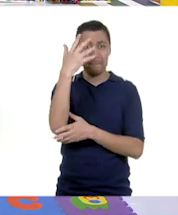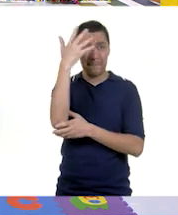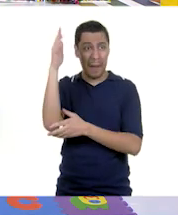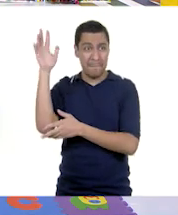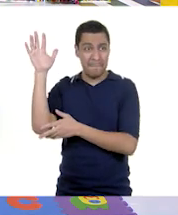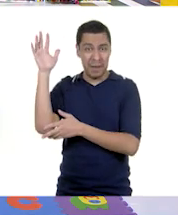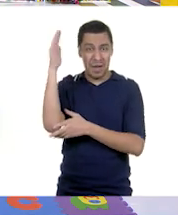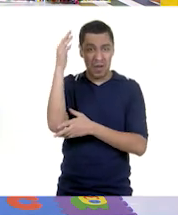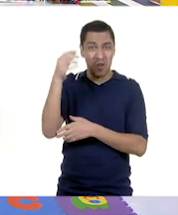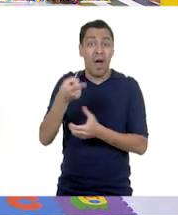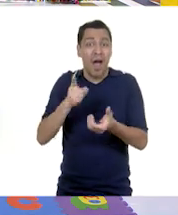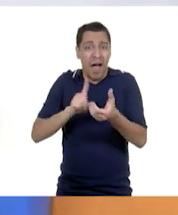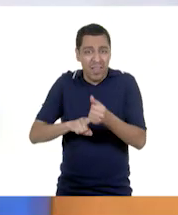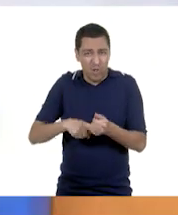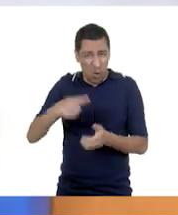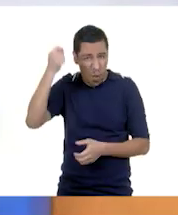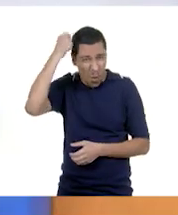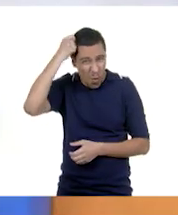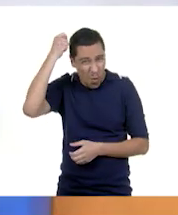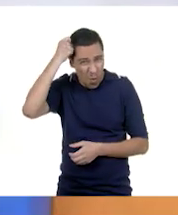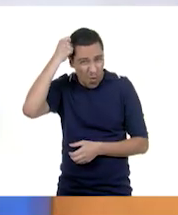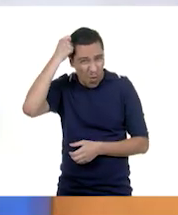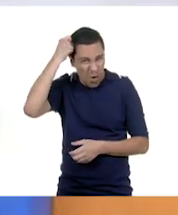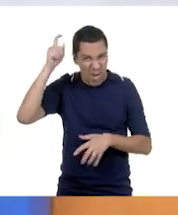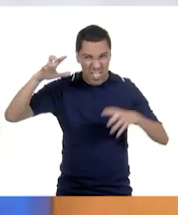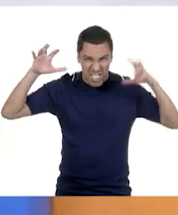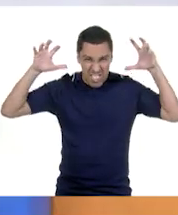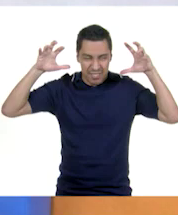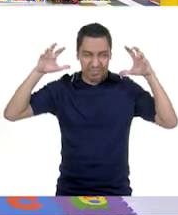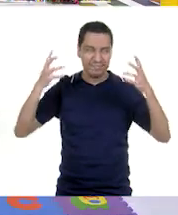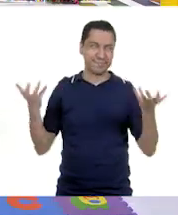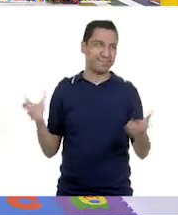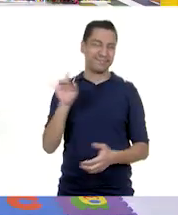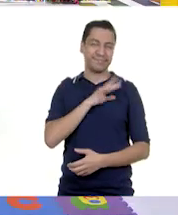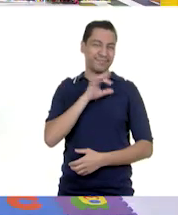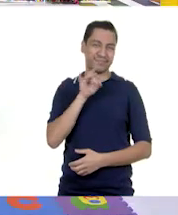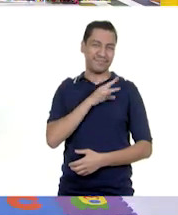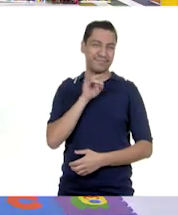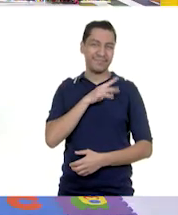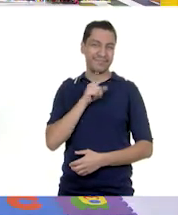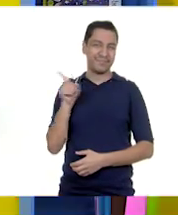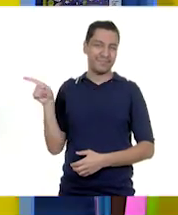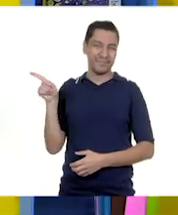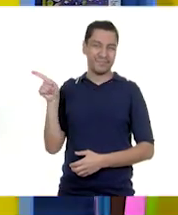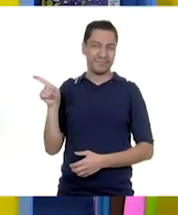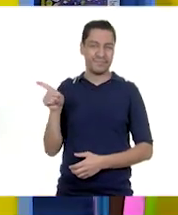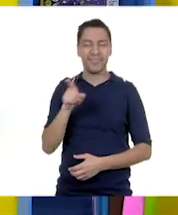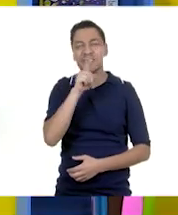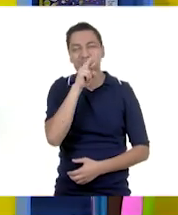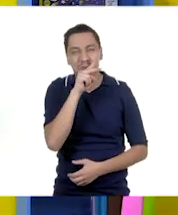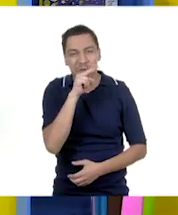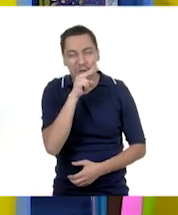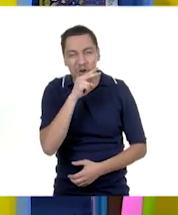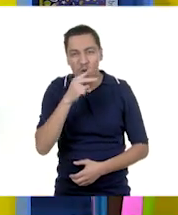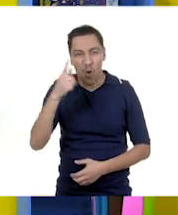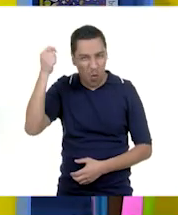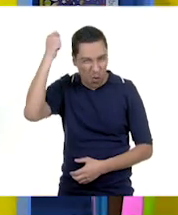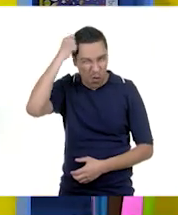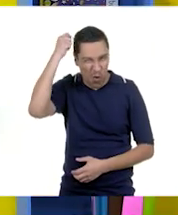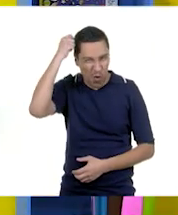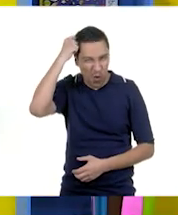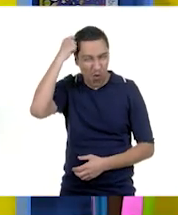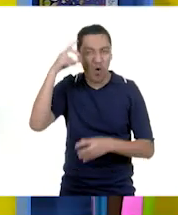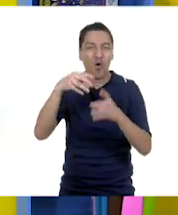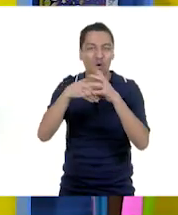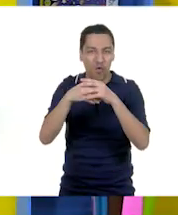siempre tiene al coco. Ay, niñas y niños, le da miedo el coco. No te preocupes, el coco es su fruto,